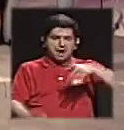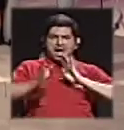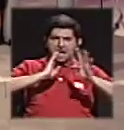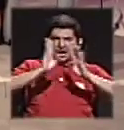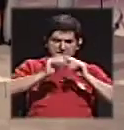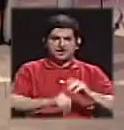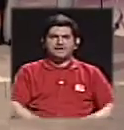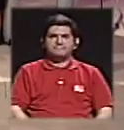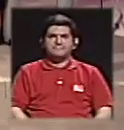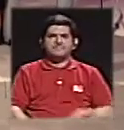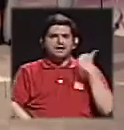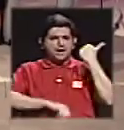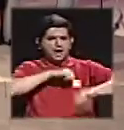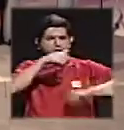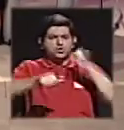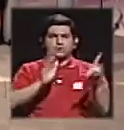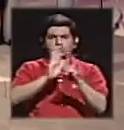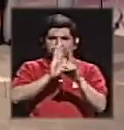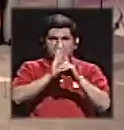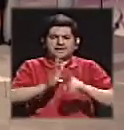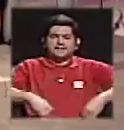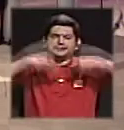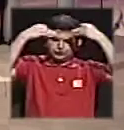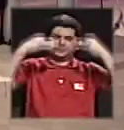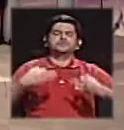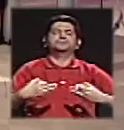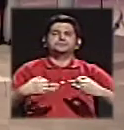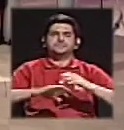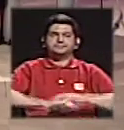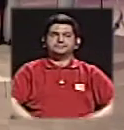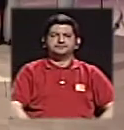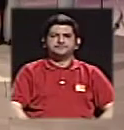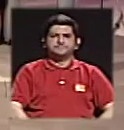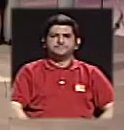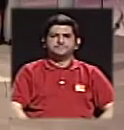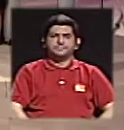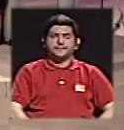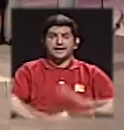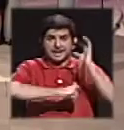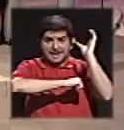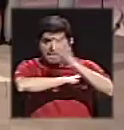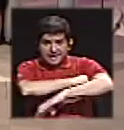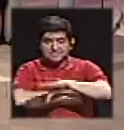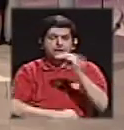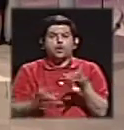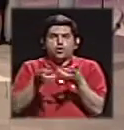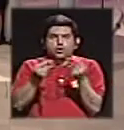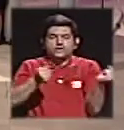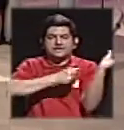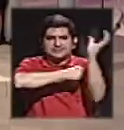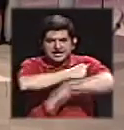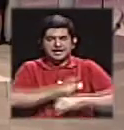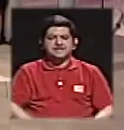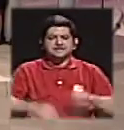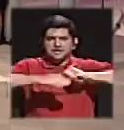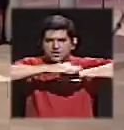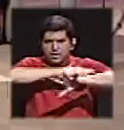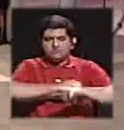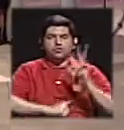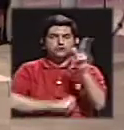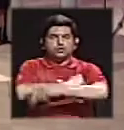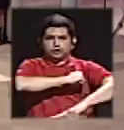hablando de la lucha por el derecho a decidir la penalización y despenalización del aborto en